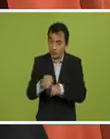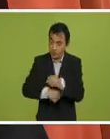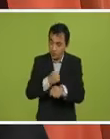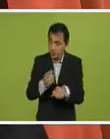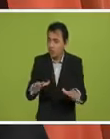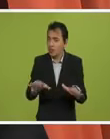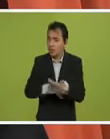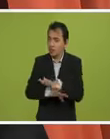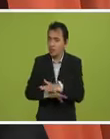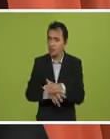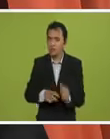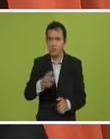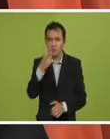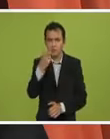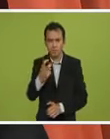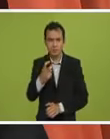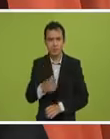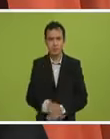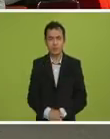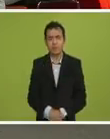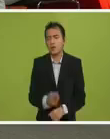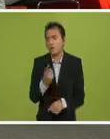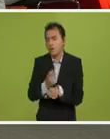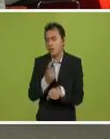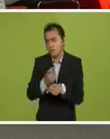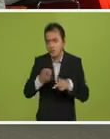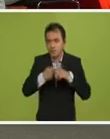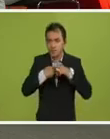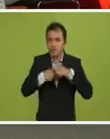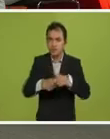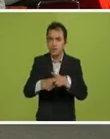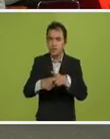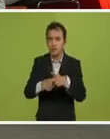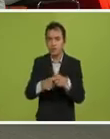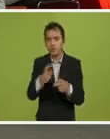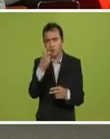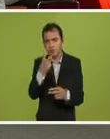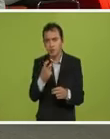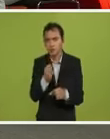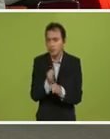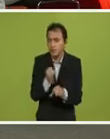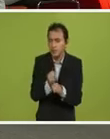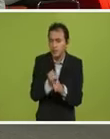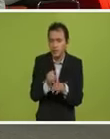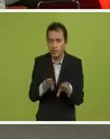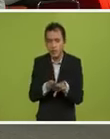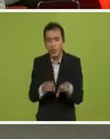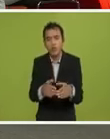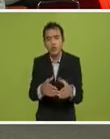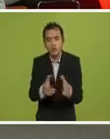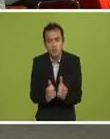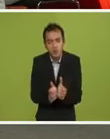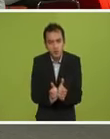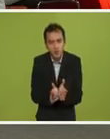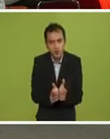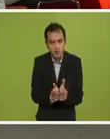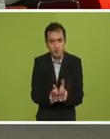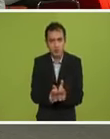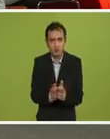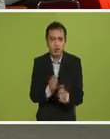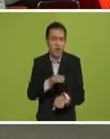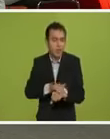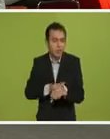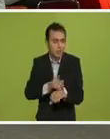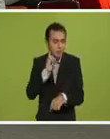se han involucrado. Primero empezaban estas redes como de círculos en donde se convertían en amigos y amigas.